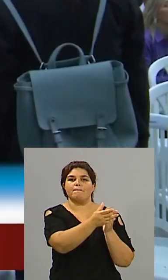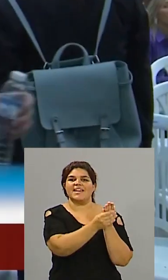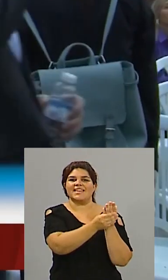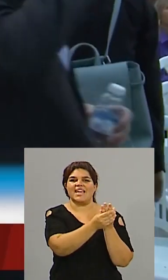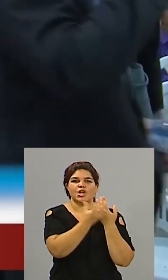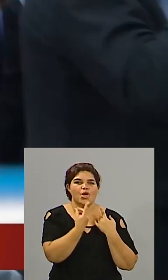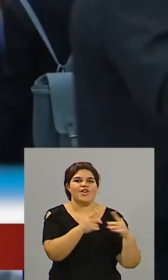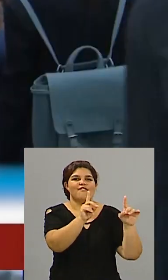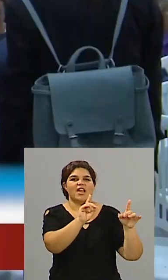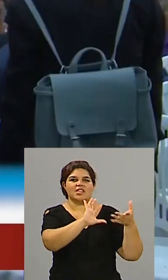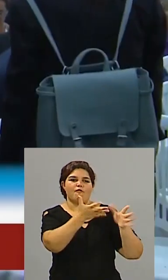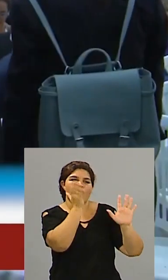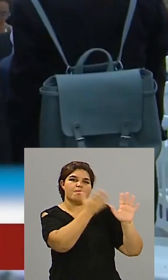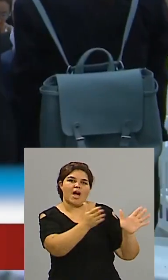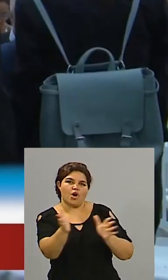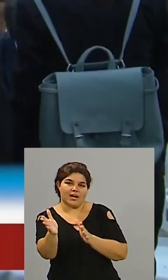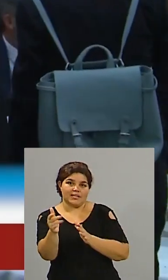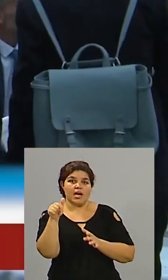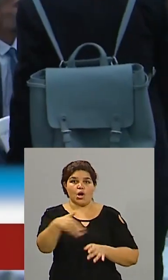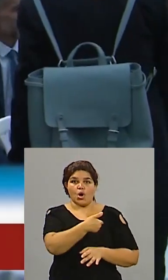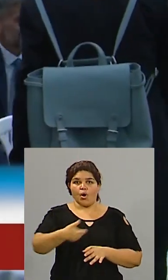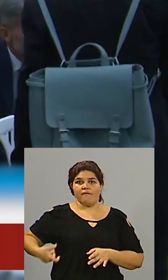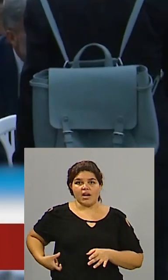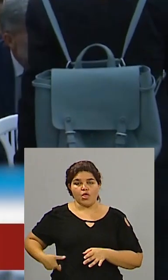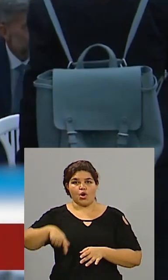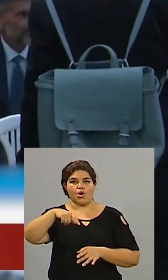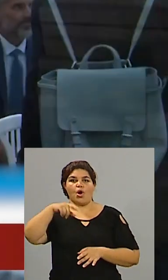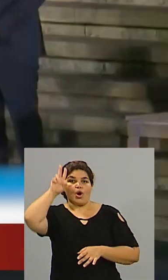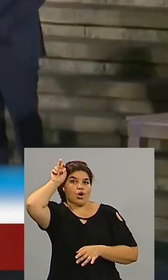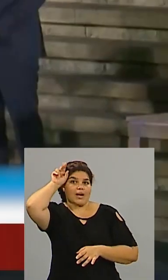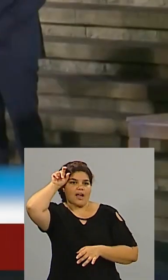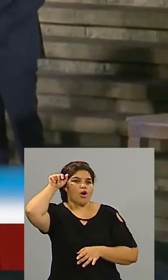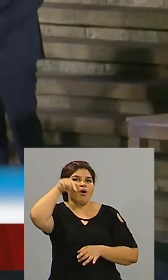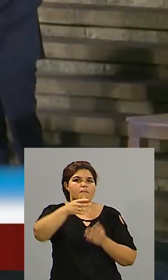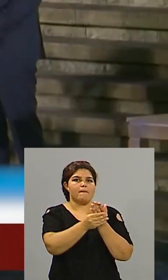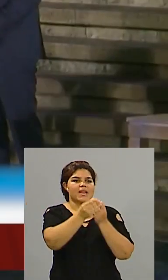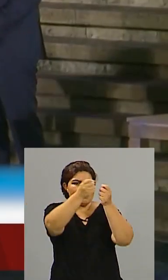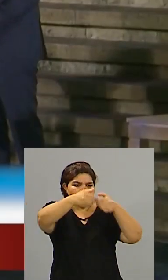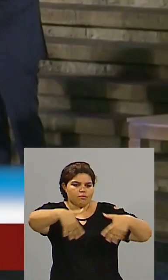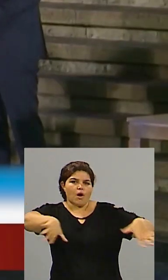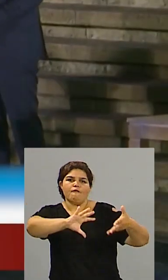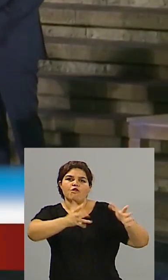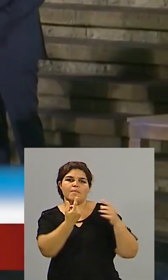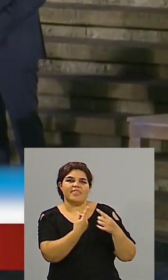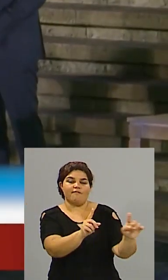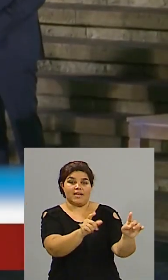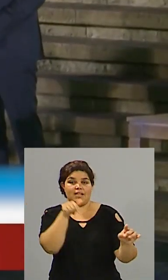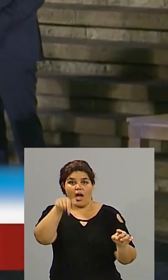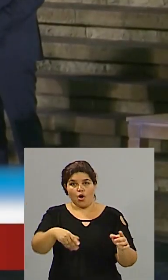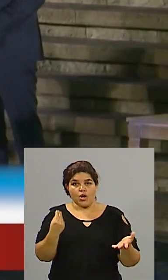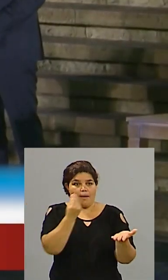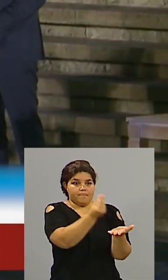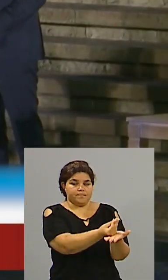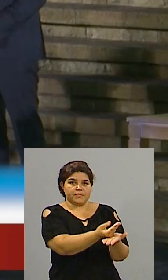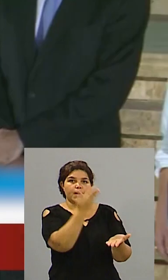organigrama de Alfredo Cornejo como gobernador de la provincia de Mendoza. Vamos a hablar con Mercedes Ruz, que es la flamante titular de esa